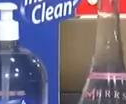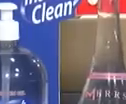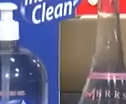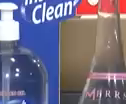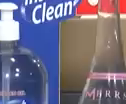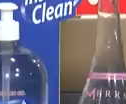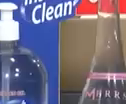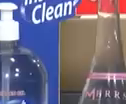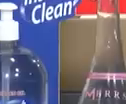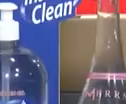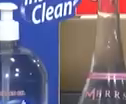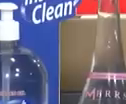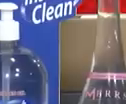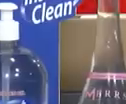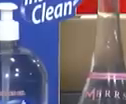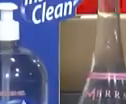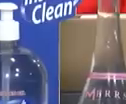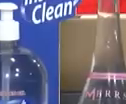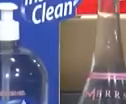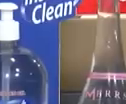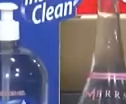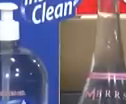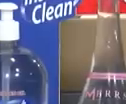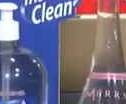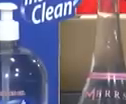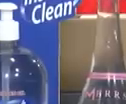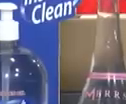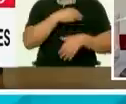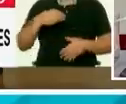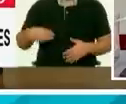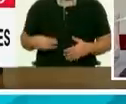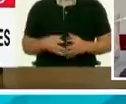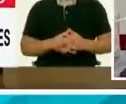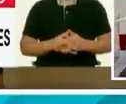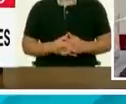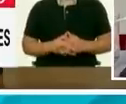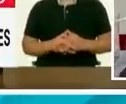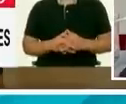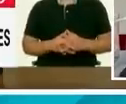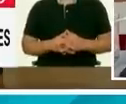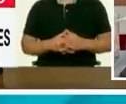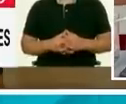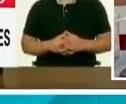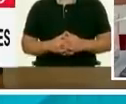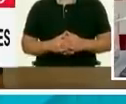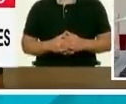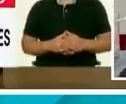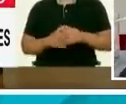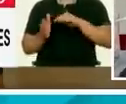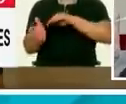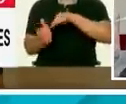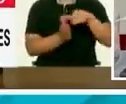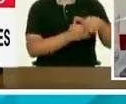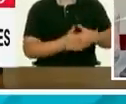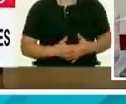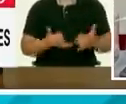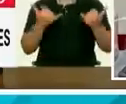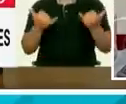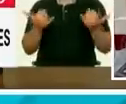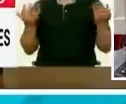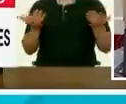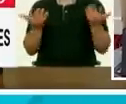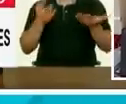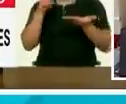es que no o no culpable. Vamos hablando de Pacheco no, o vamos que, hablando no, doctor Nakazaki, usted es el, puede pero, ser el abogado más mediático, pero usted no puede acusar a